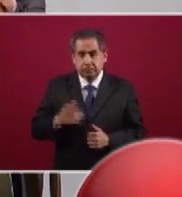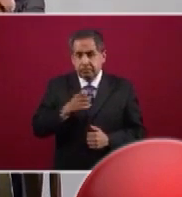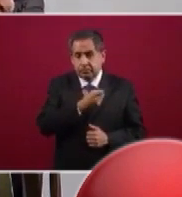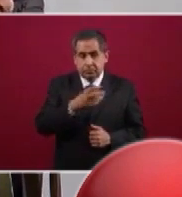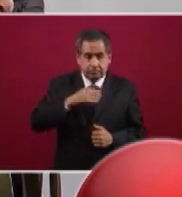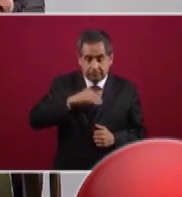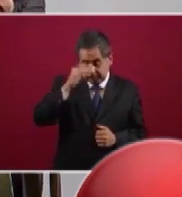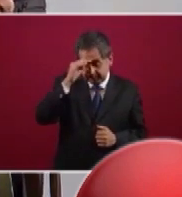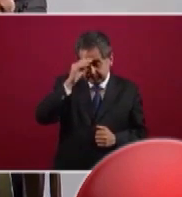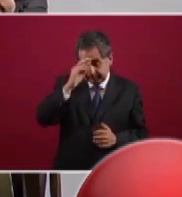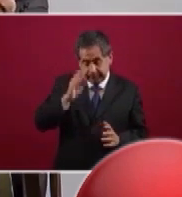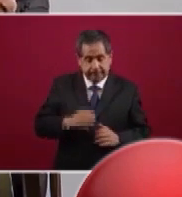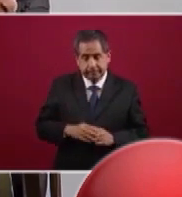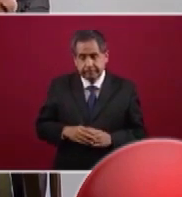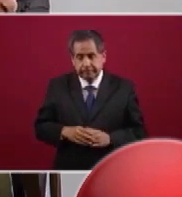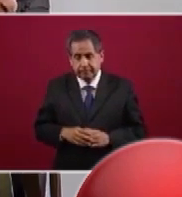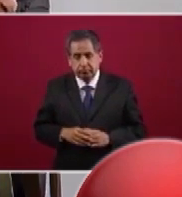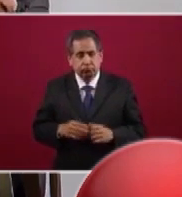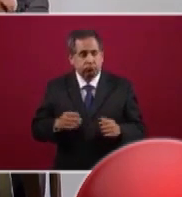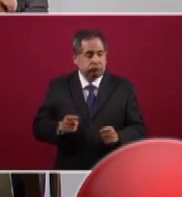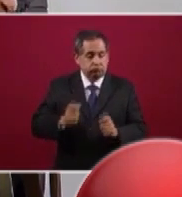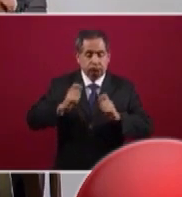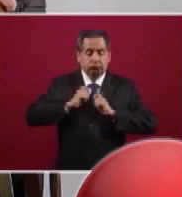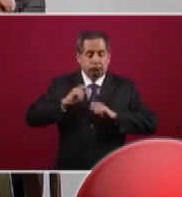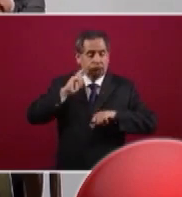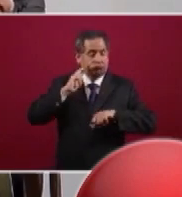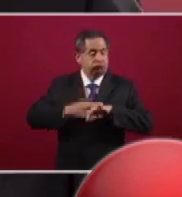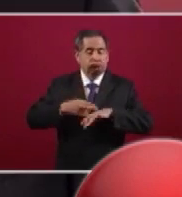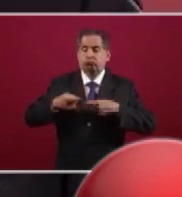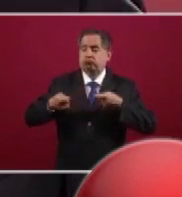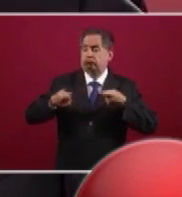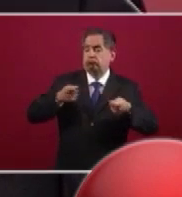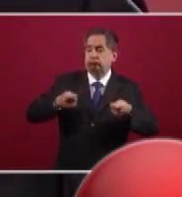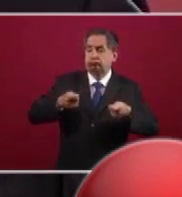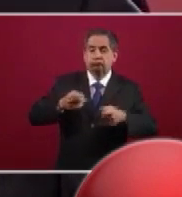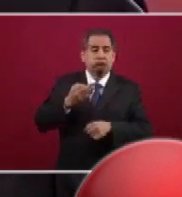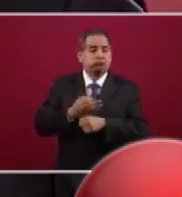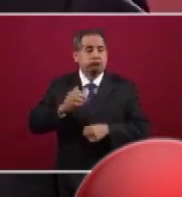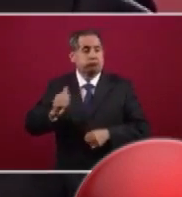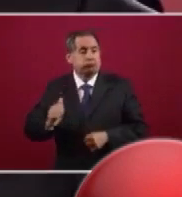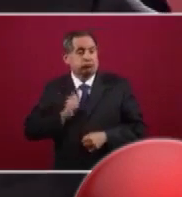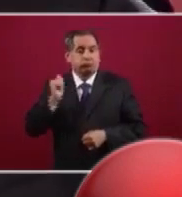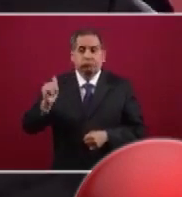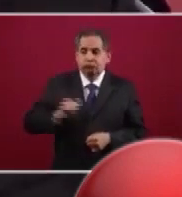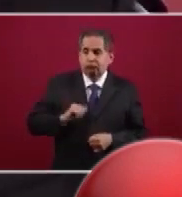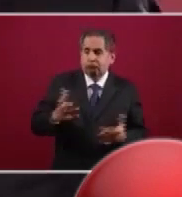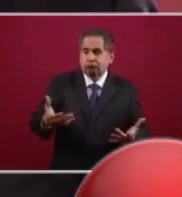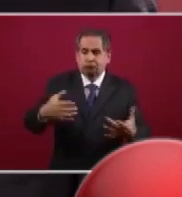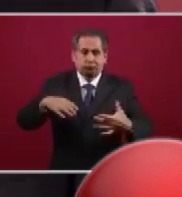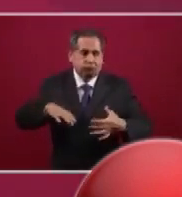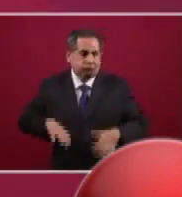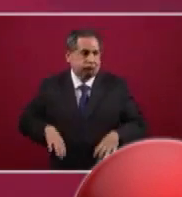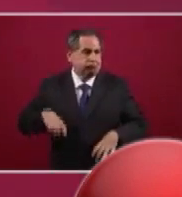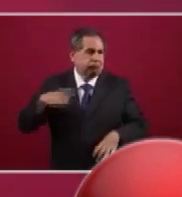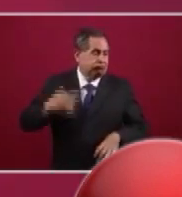piensan que llegar a un cargo público es la oportunidad para enriquecerse,